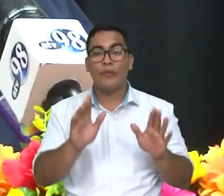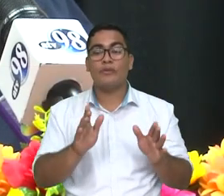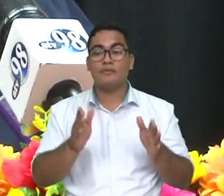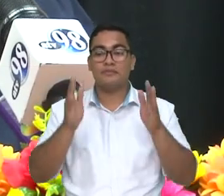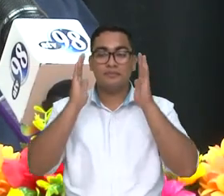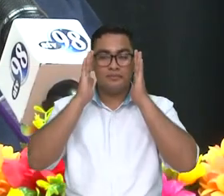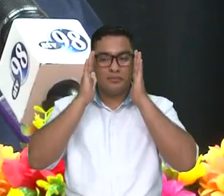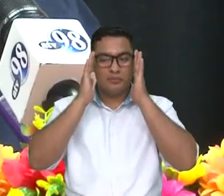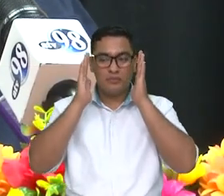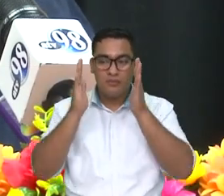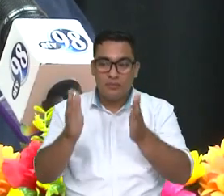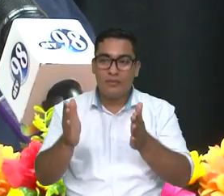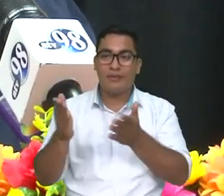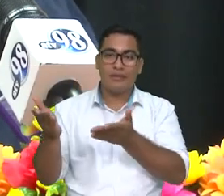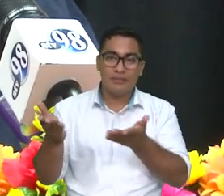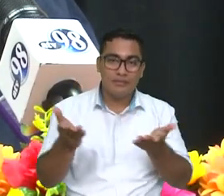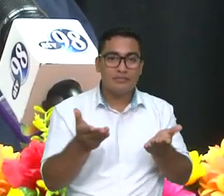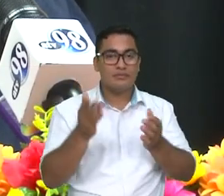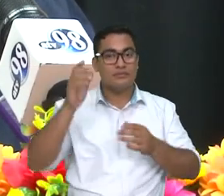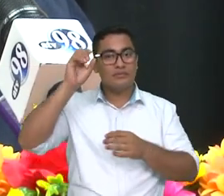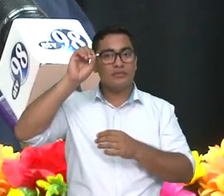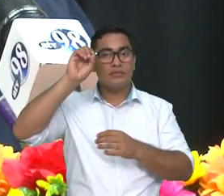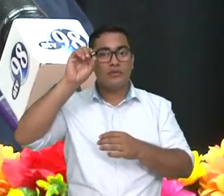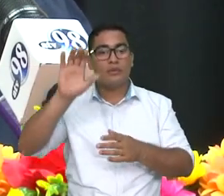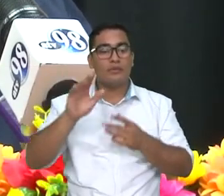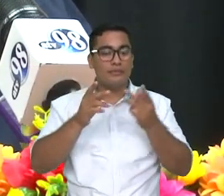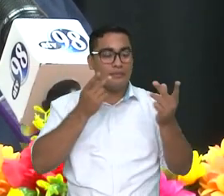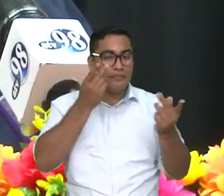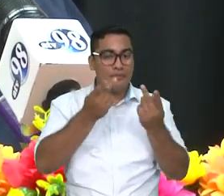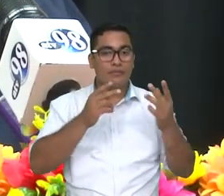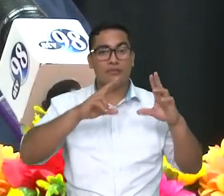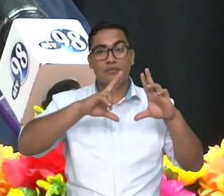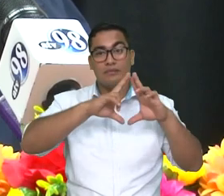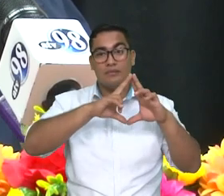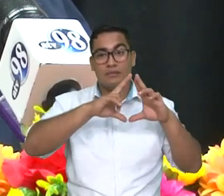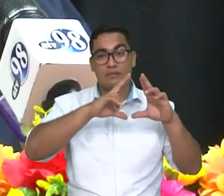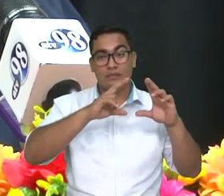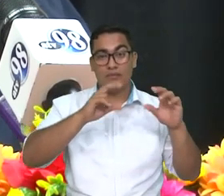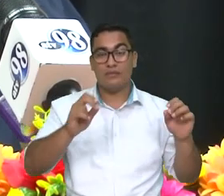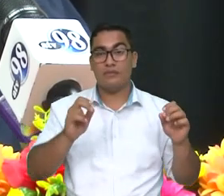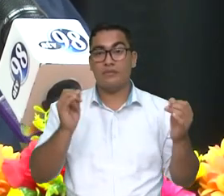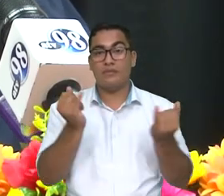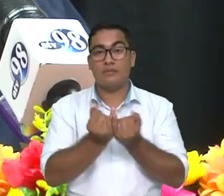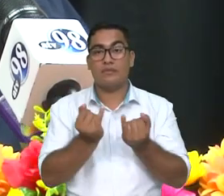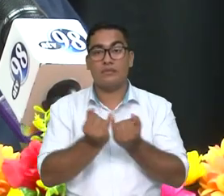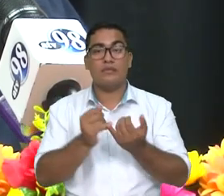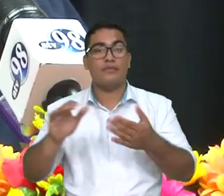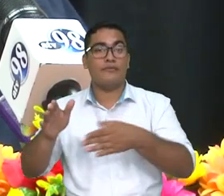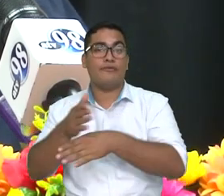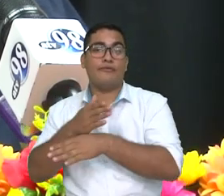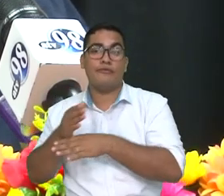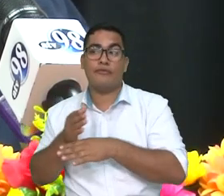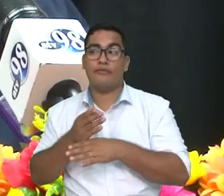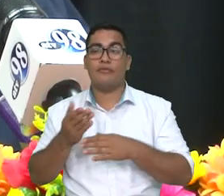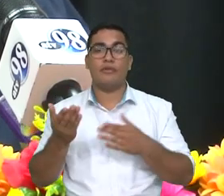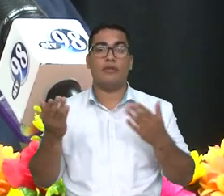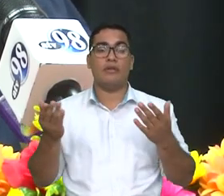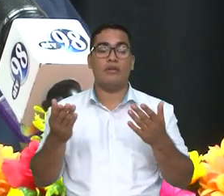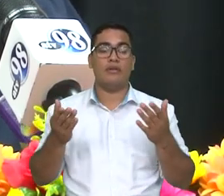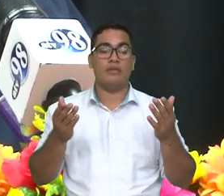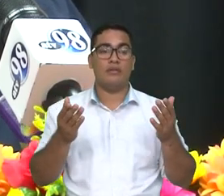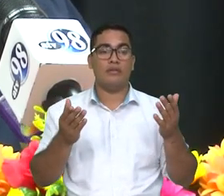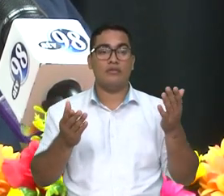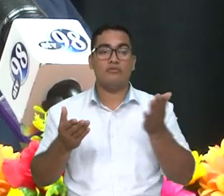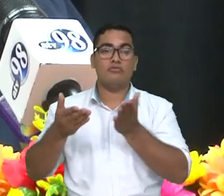atender tanto a los turistas que están llegando como también a las mercancías que estamos atendiendo en los